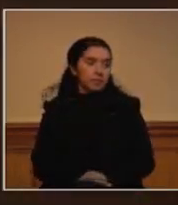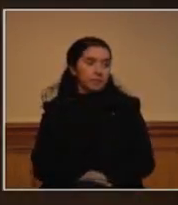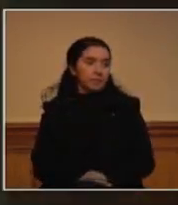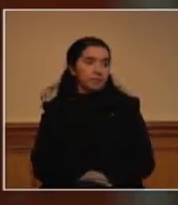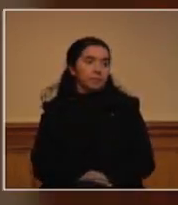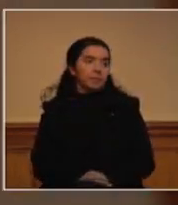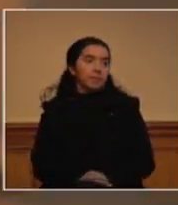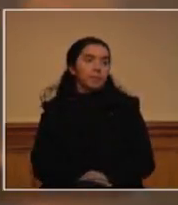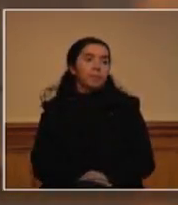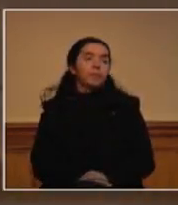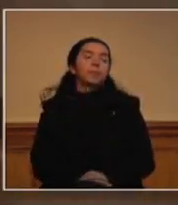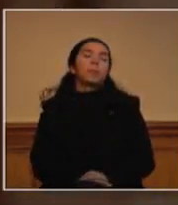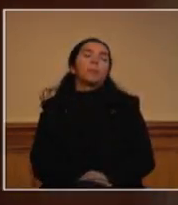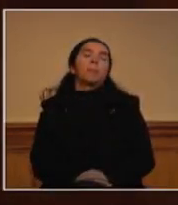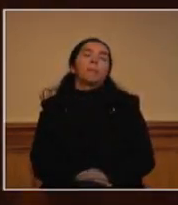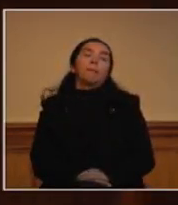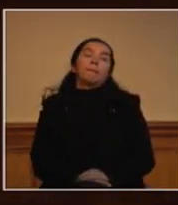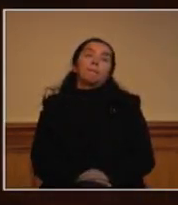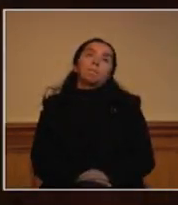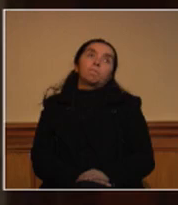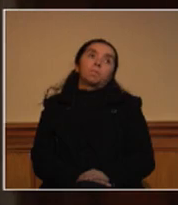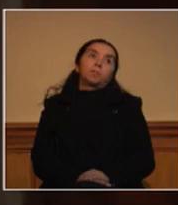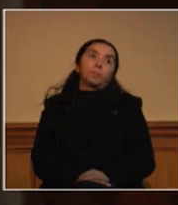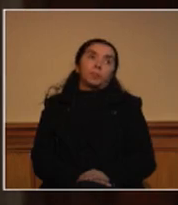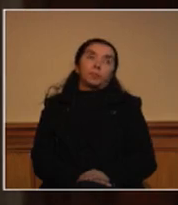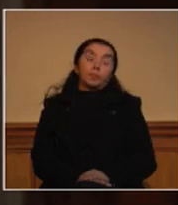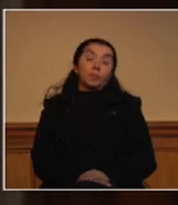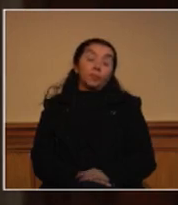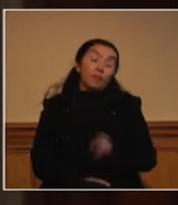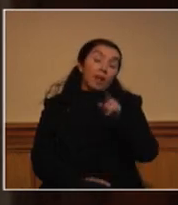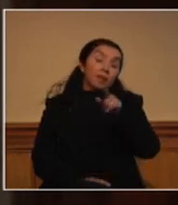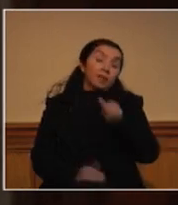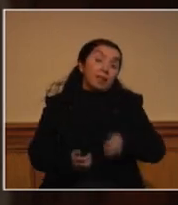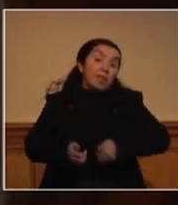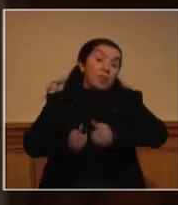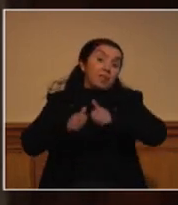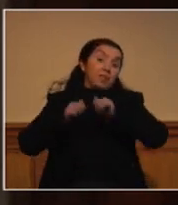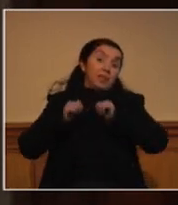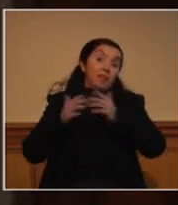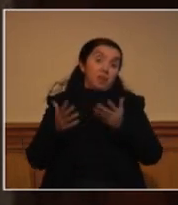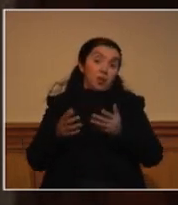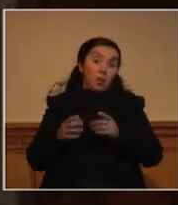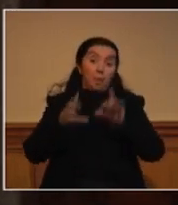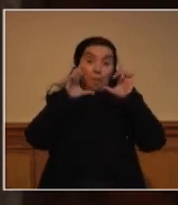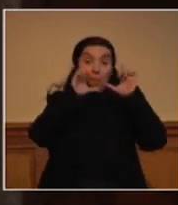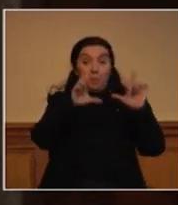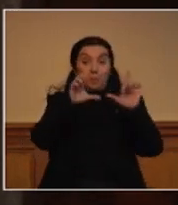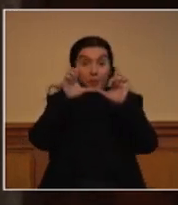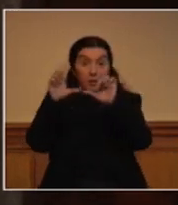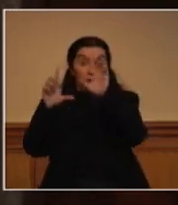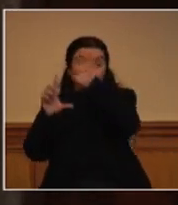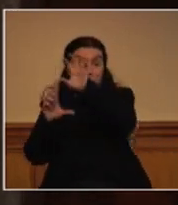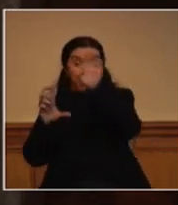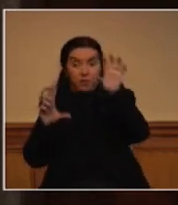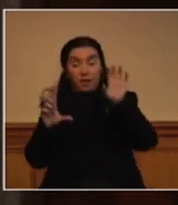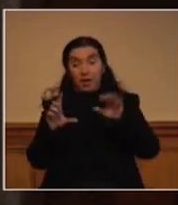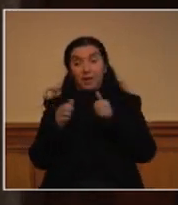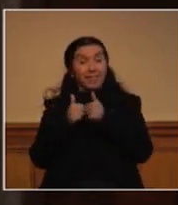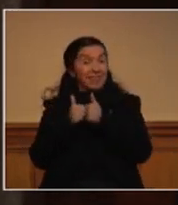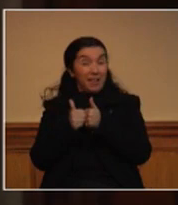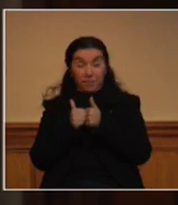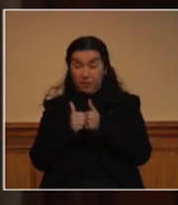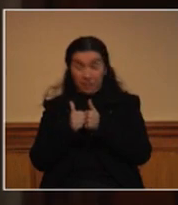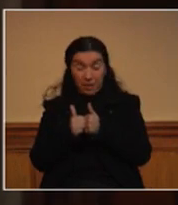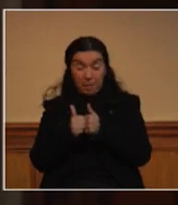Es realmente, claro, el reto, porque dices, la pictografía está muy bien, pero no me